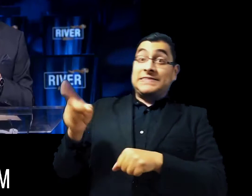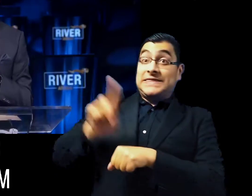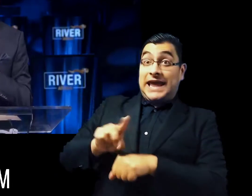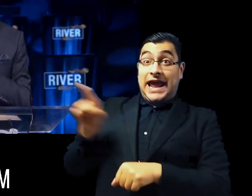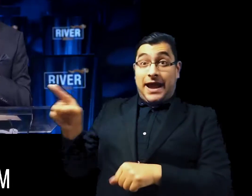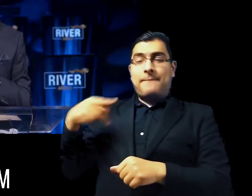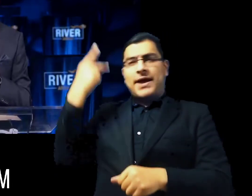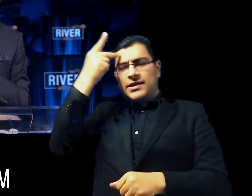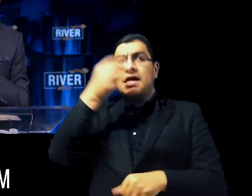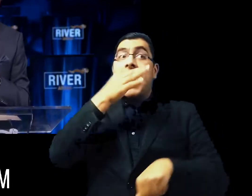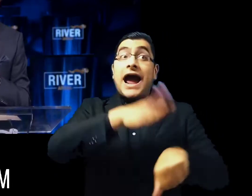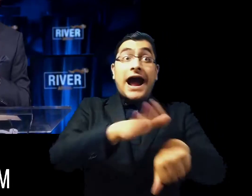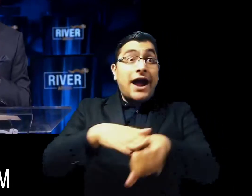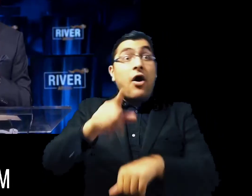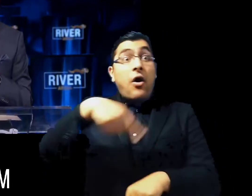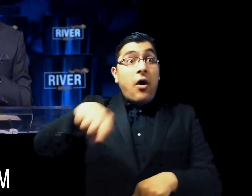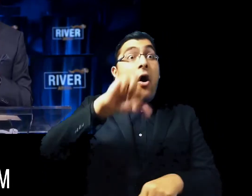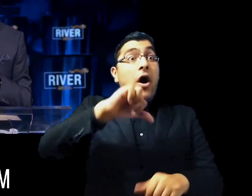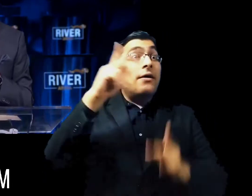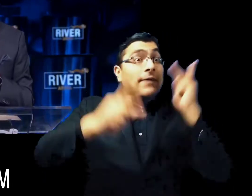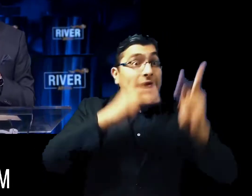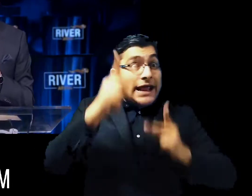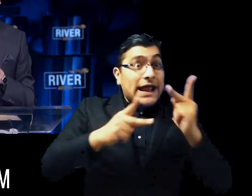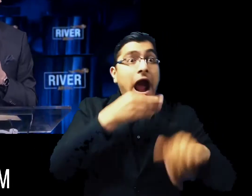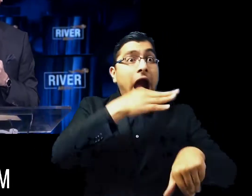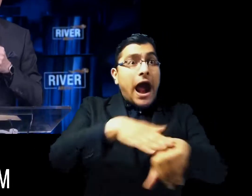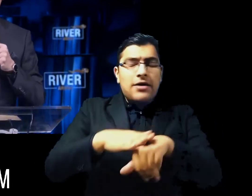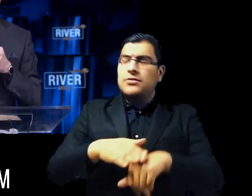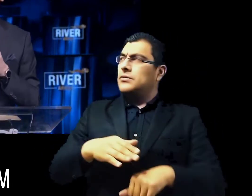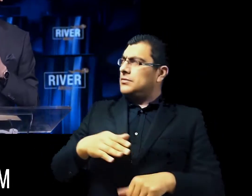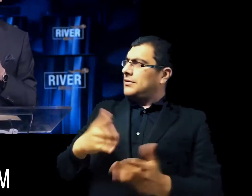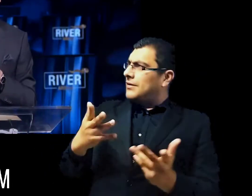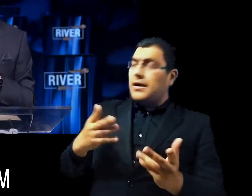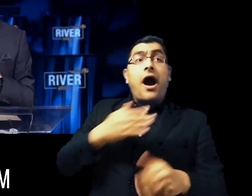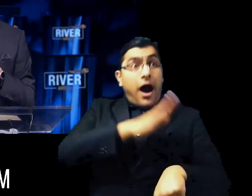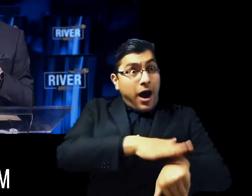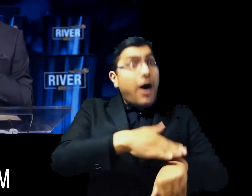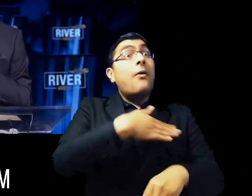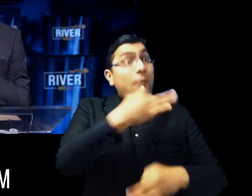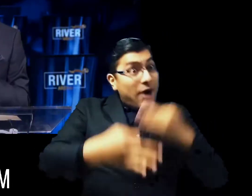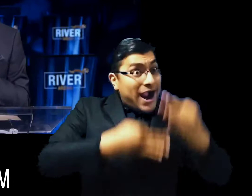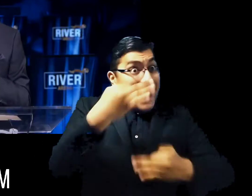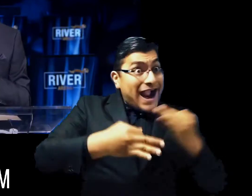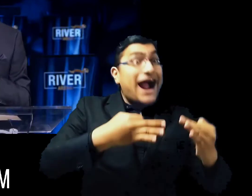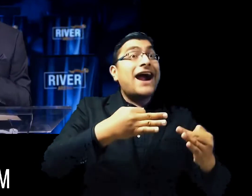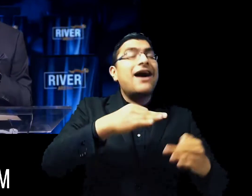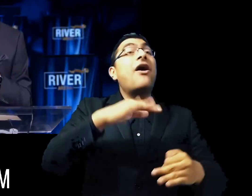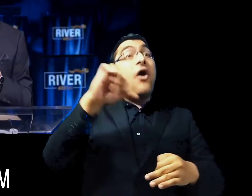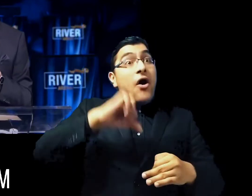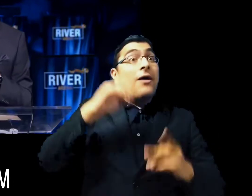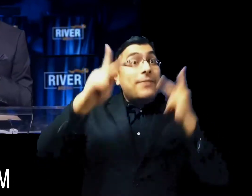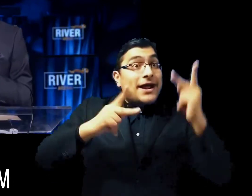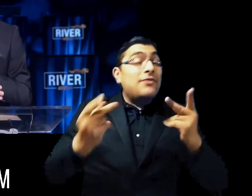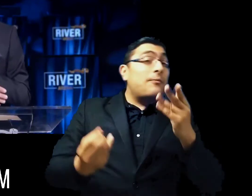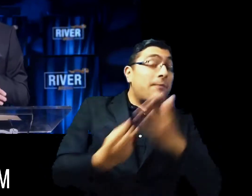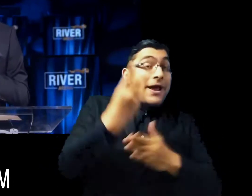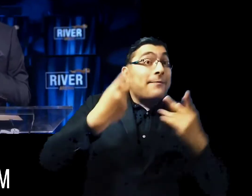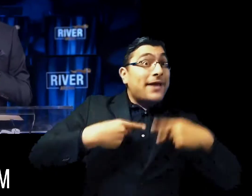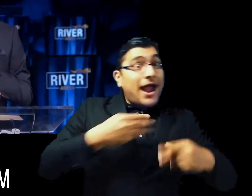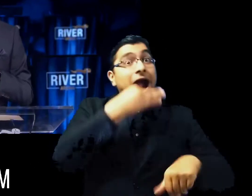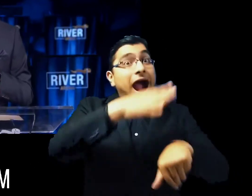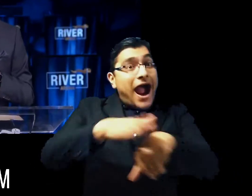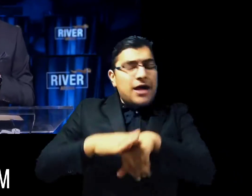dijo que vendría una visita. Él dijo, tengo muy buenas noticias, dijo Felipe, hoy vamos a tener una visita, gente nueva. En ese